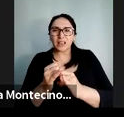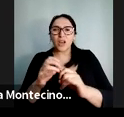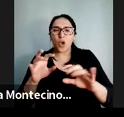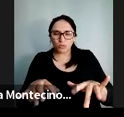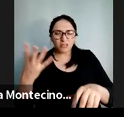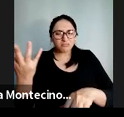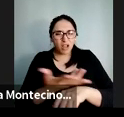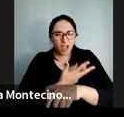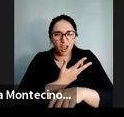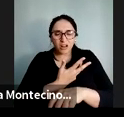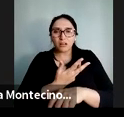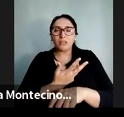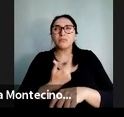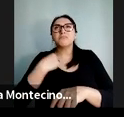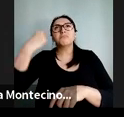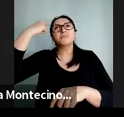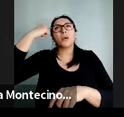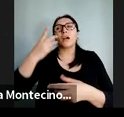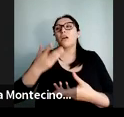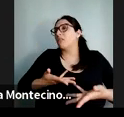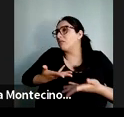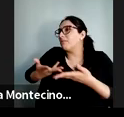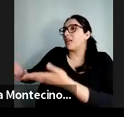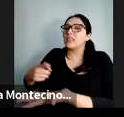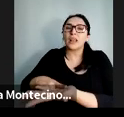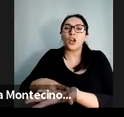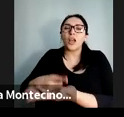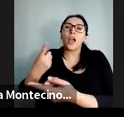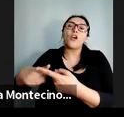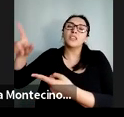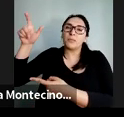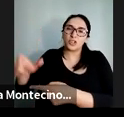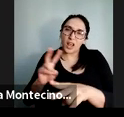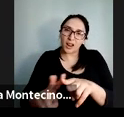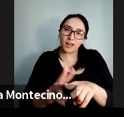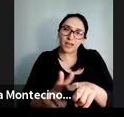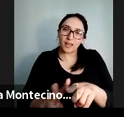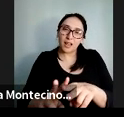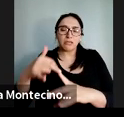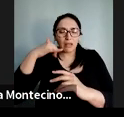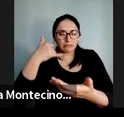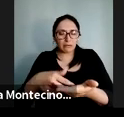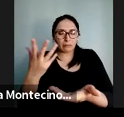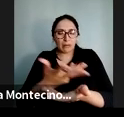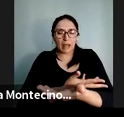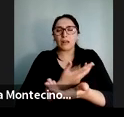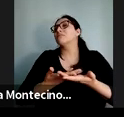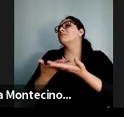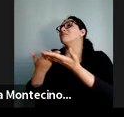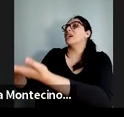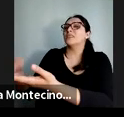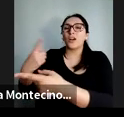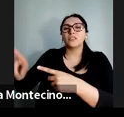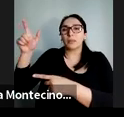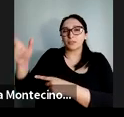computadoras u otro, tendemos a delegar nuestra tecnología a un tercero, a pasarle el teléfono a alguien que lo configure, que lo revise,